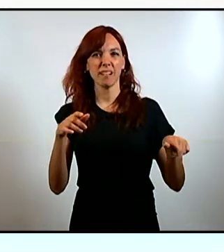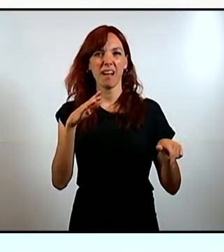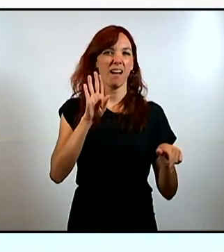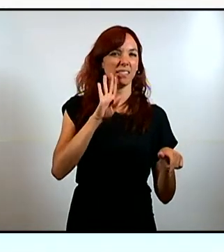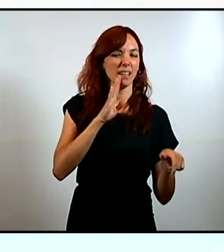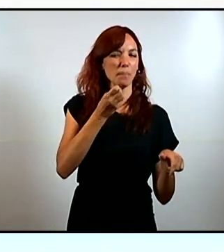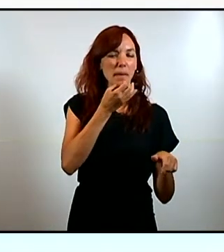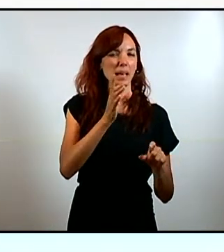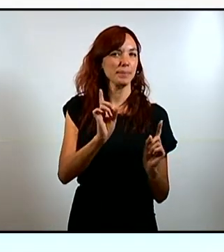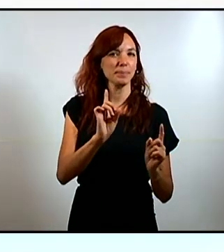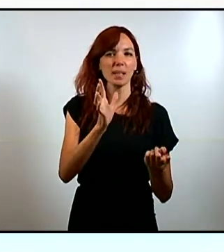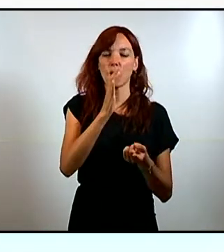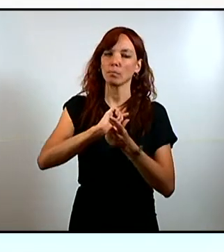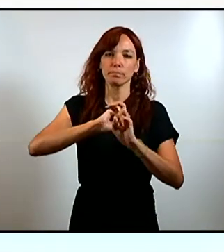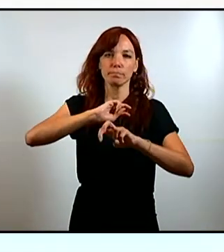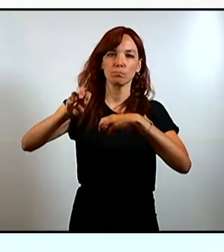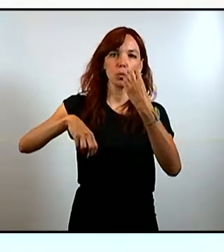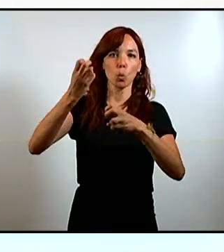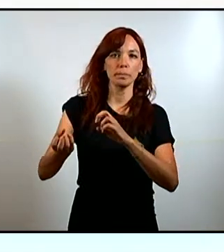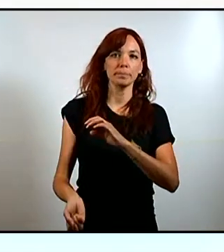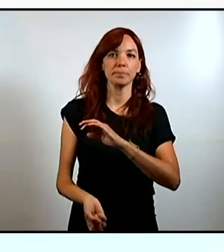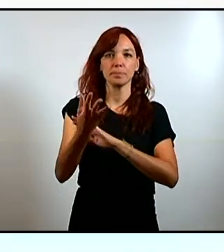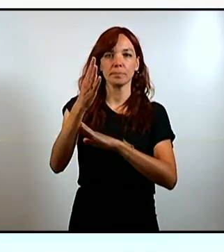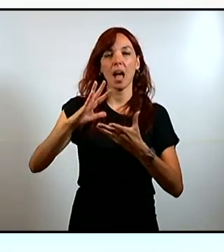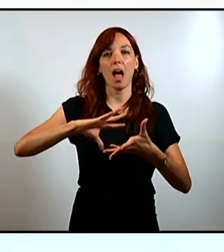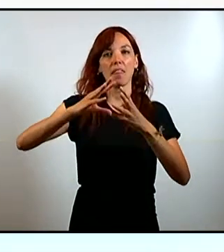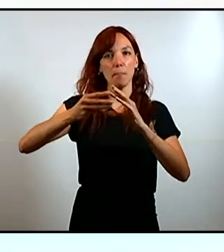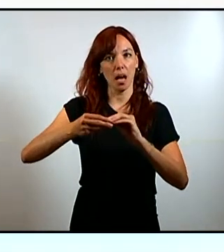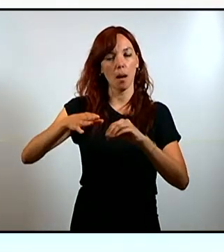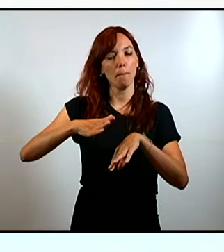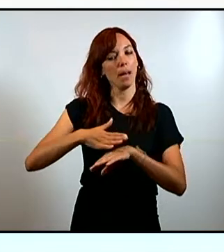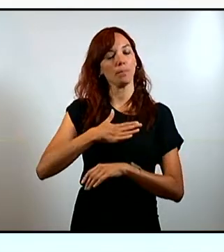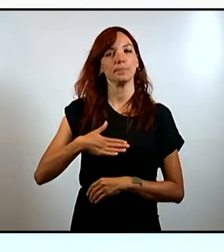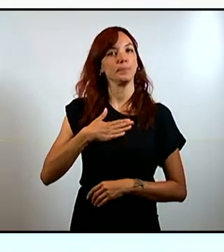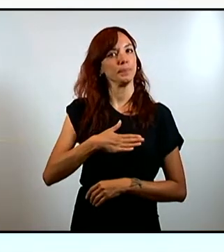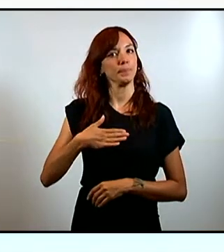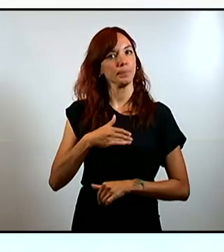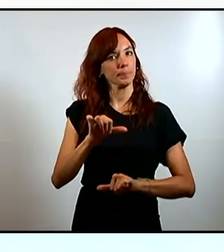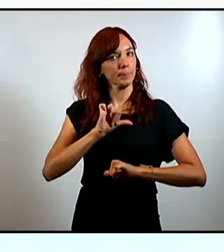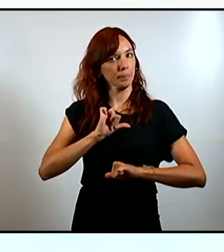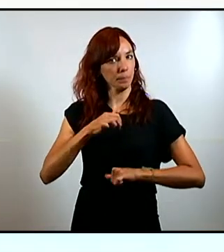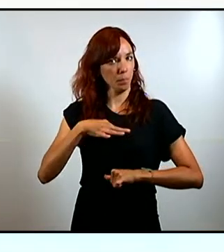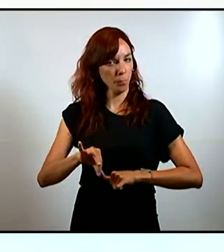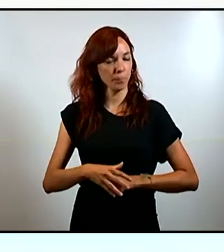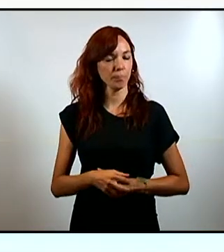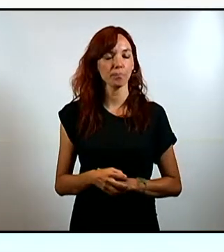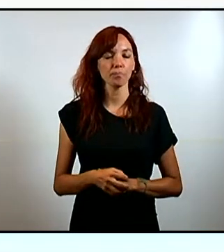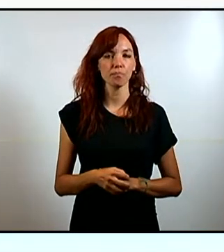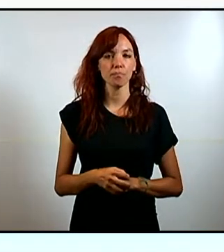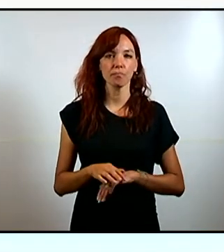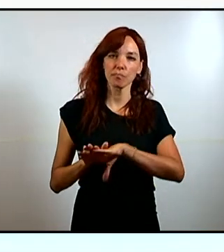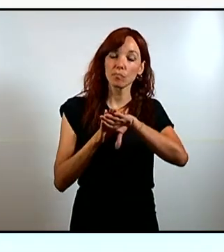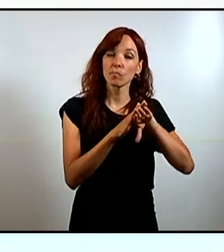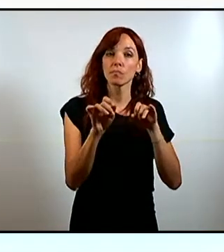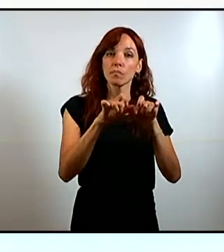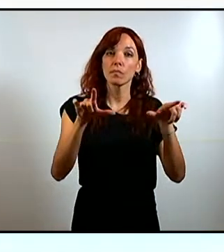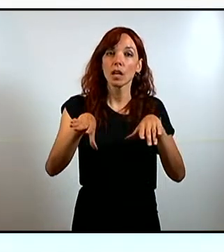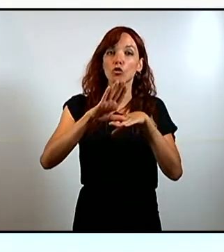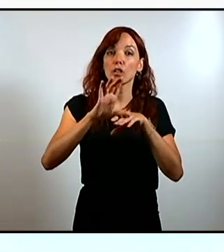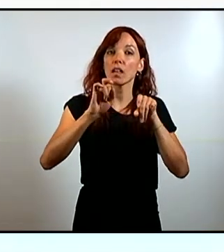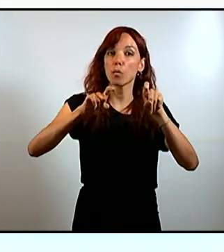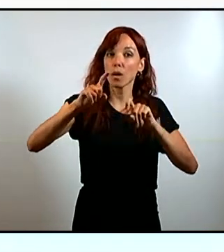incómodos, y hemos adaptado una zona para que se encuentren mejor allí en Morerías. En la Consejería de Educación, que, como